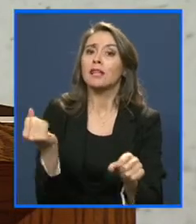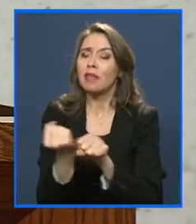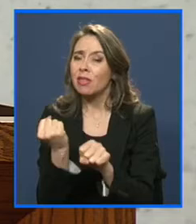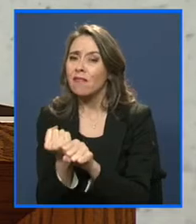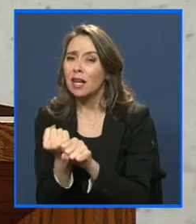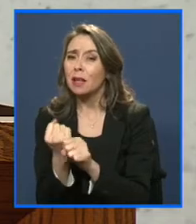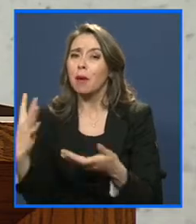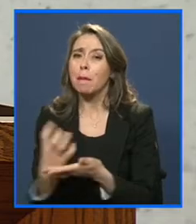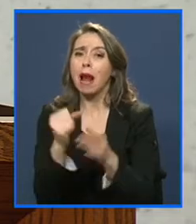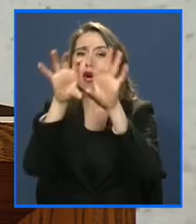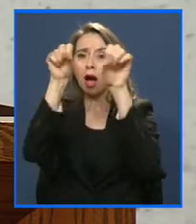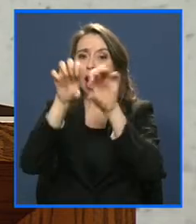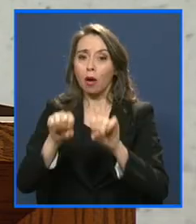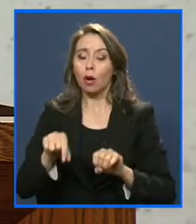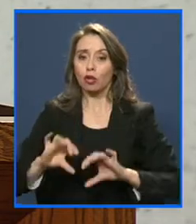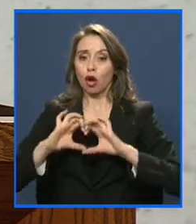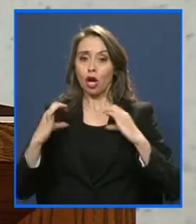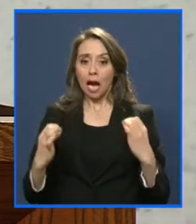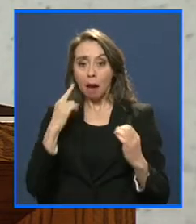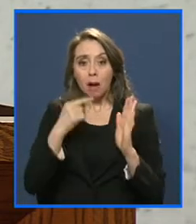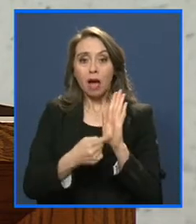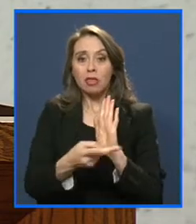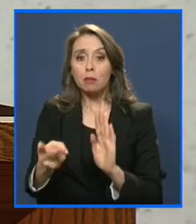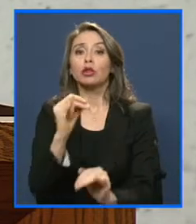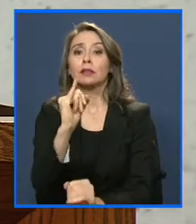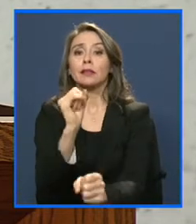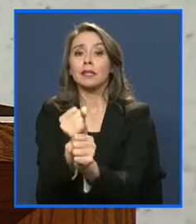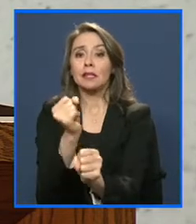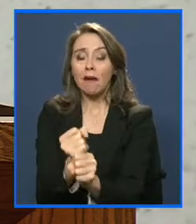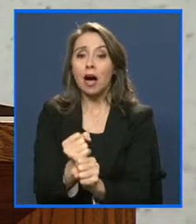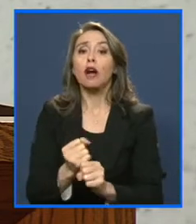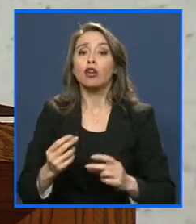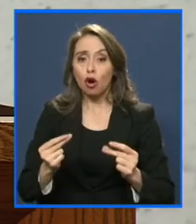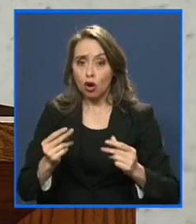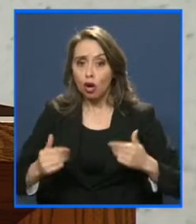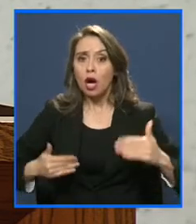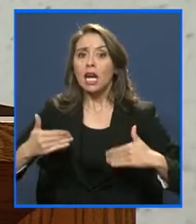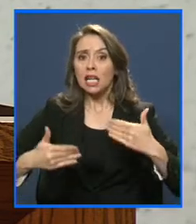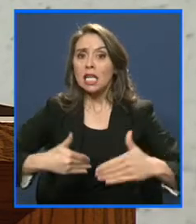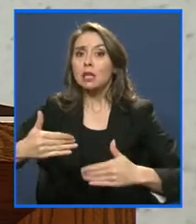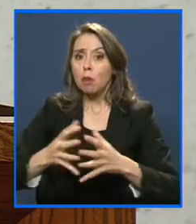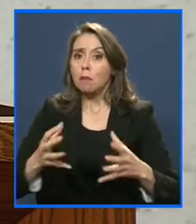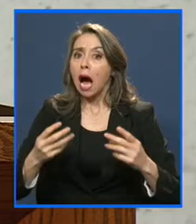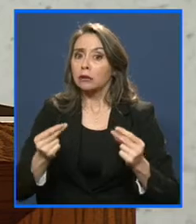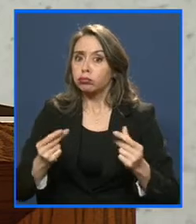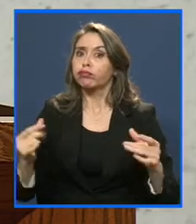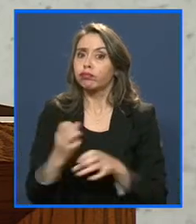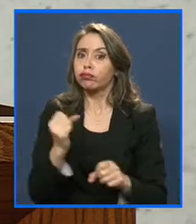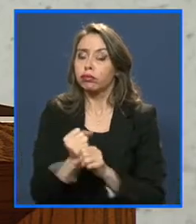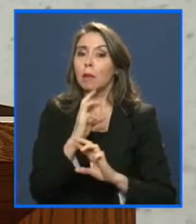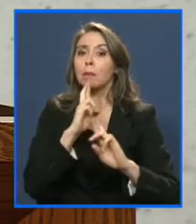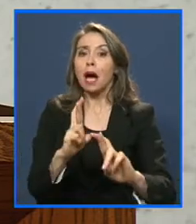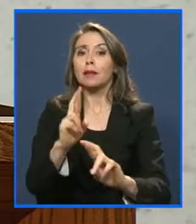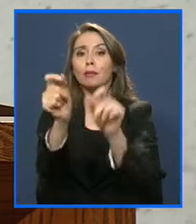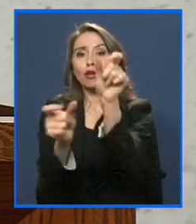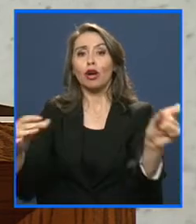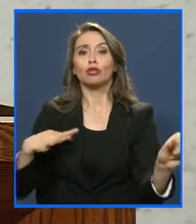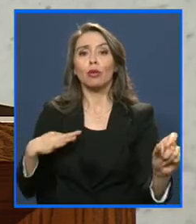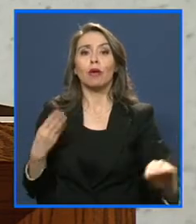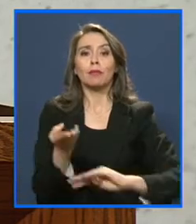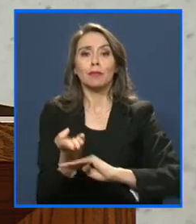esta cámara está demostrando que trabaja y que lo hace a un ritmo cada vez más intenso para responder a las demandas ciudadanas